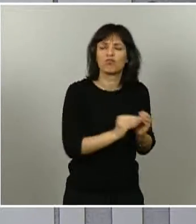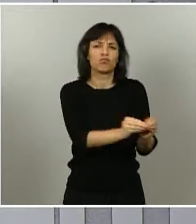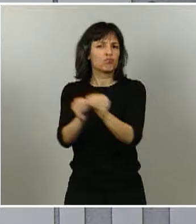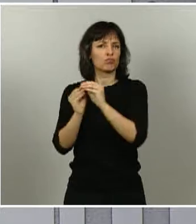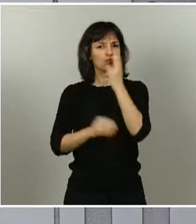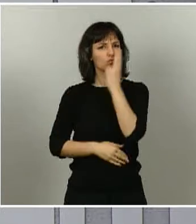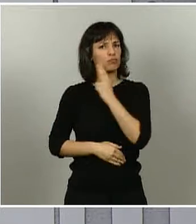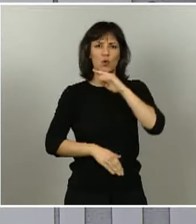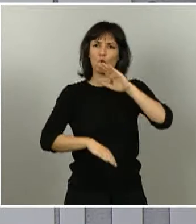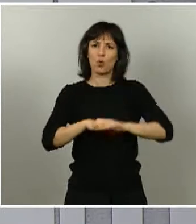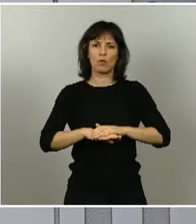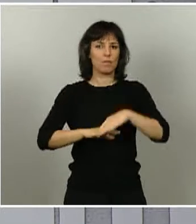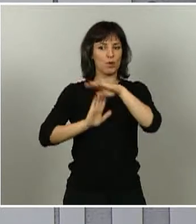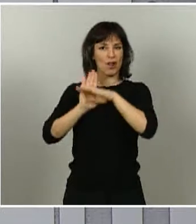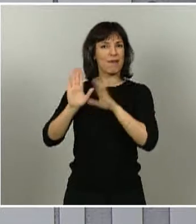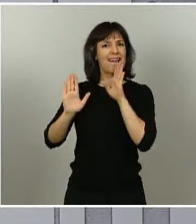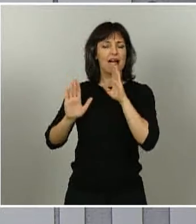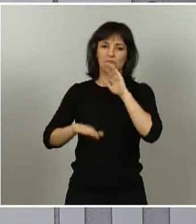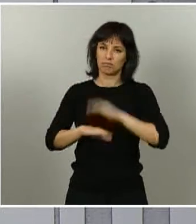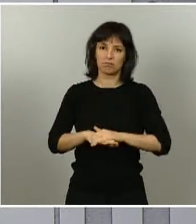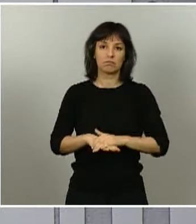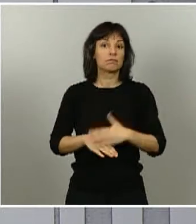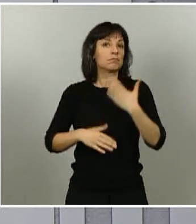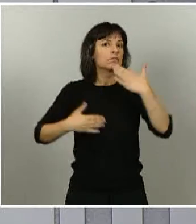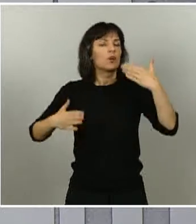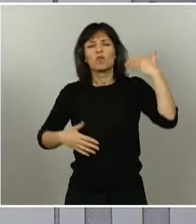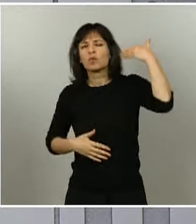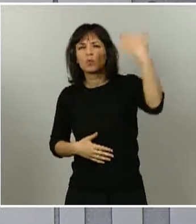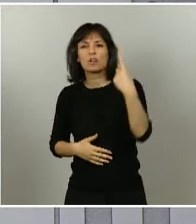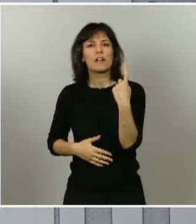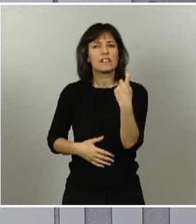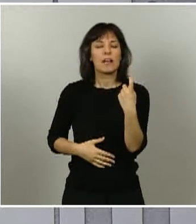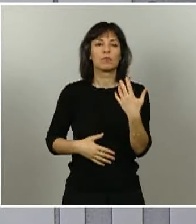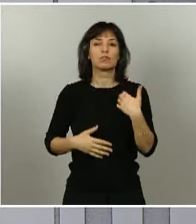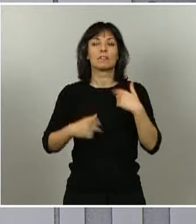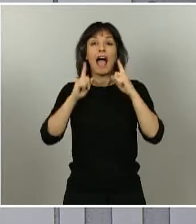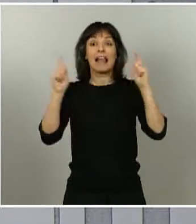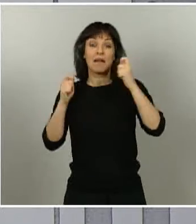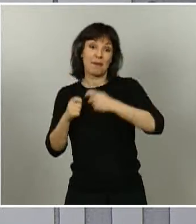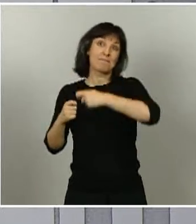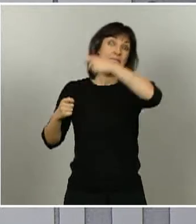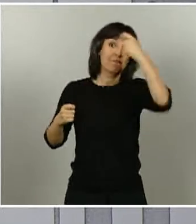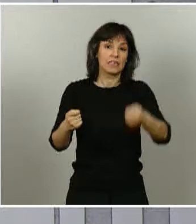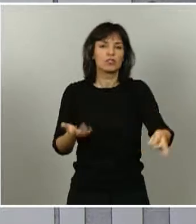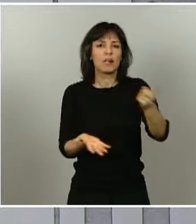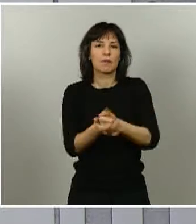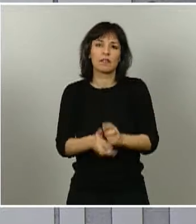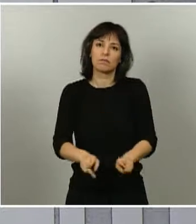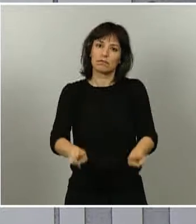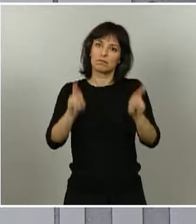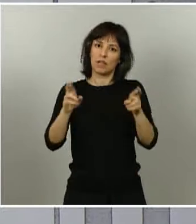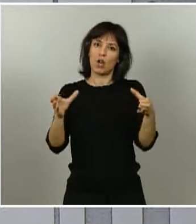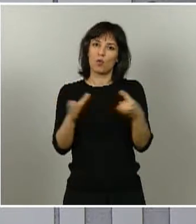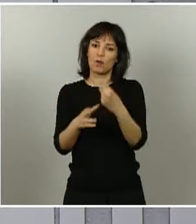acuerdo programático. Y si necesitáramos en el futuro de la prórroga del estado de alarma, yo espero que los partidos abandonen esa